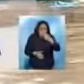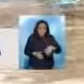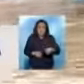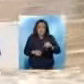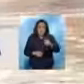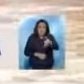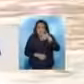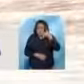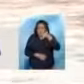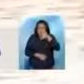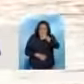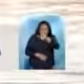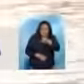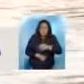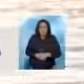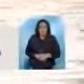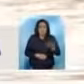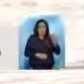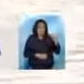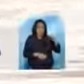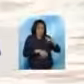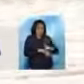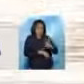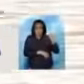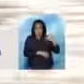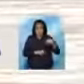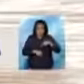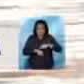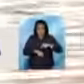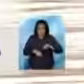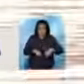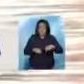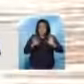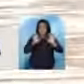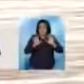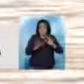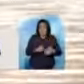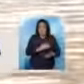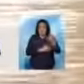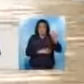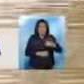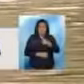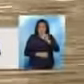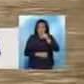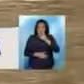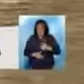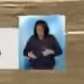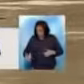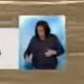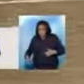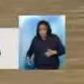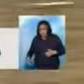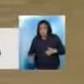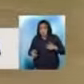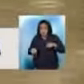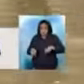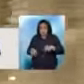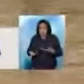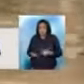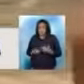está. Nosotros estábamos temprano, cuando vinimos aquí a hacer un enlace a las 10 de la mañana, el nivel del agua nos llegaba hasta la rodilla, en esta parte que estamos